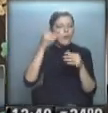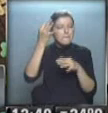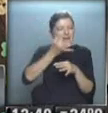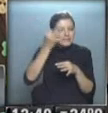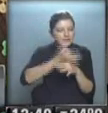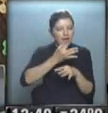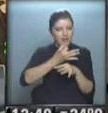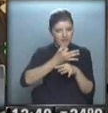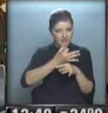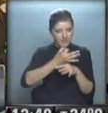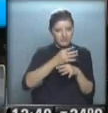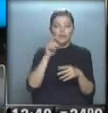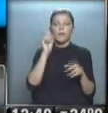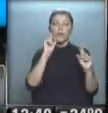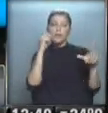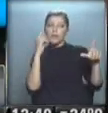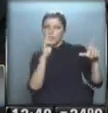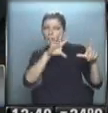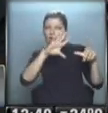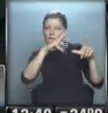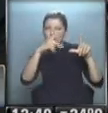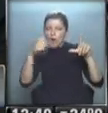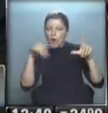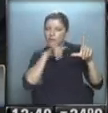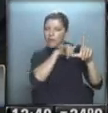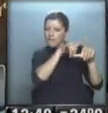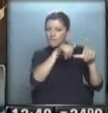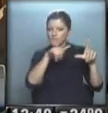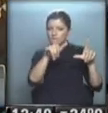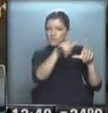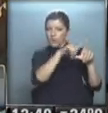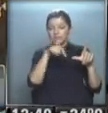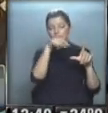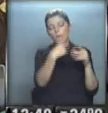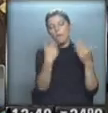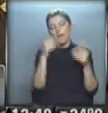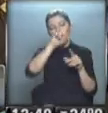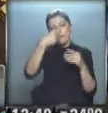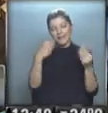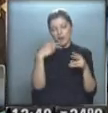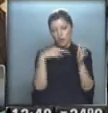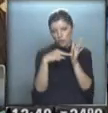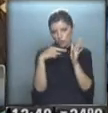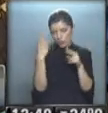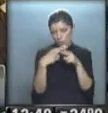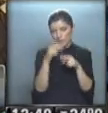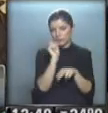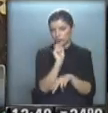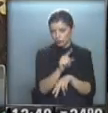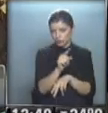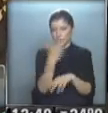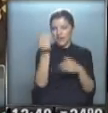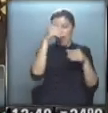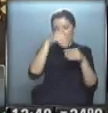es bastante repelente, ¿no? Se llama dron así en forma, digamos, en la jerga